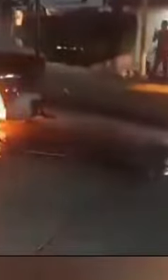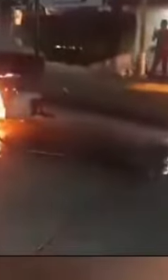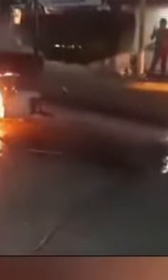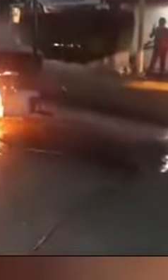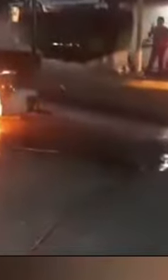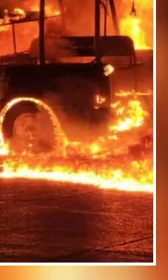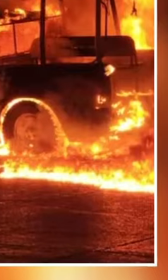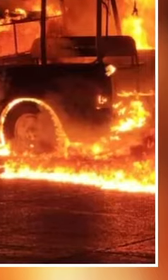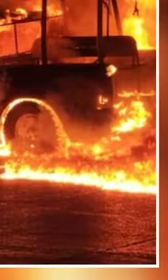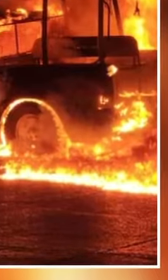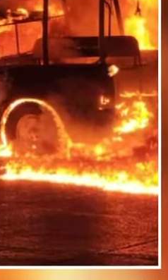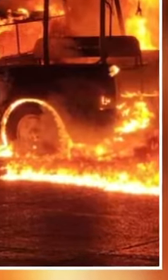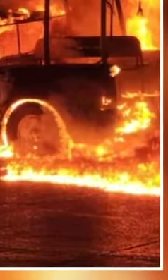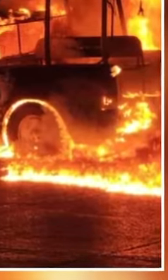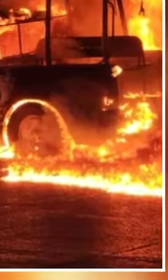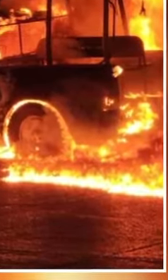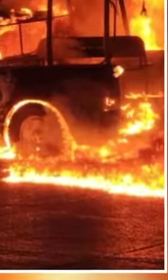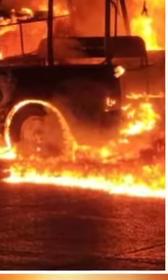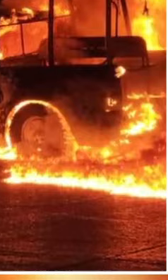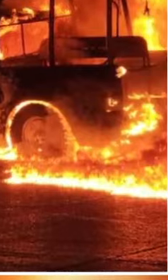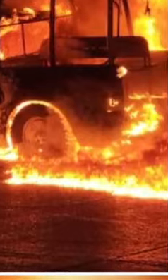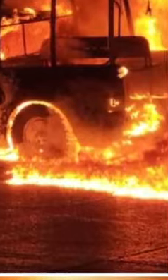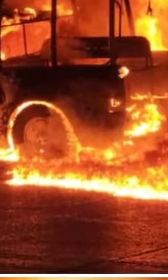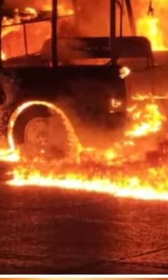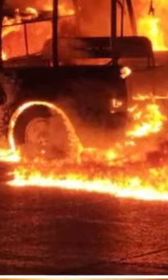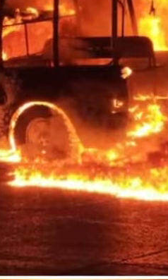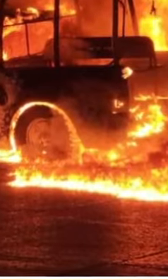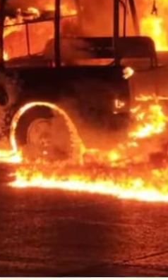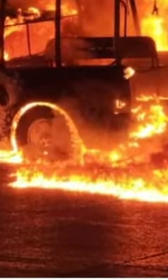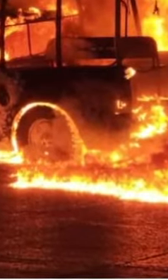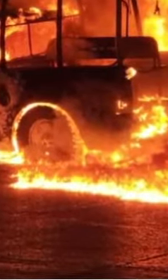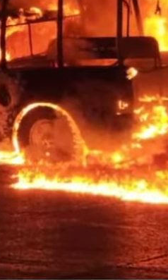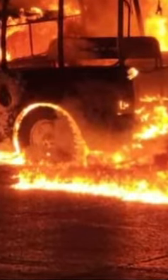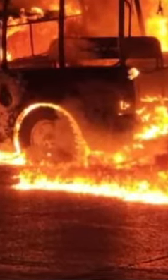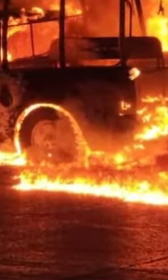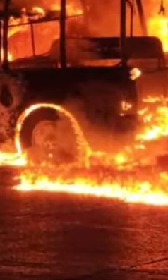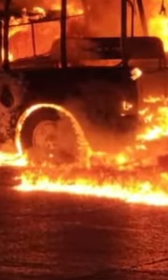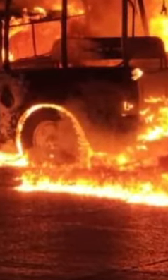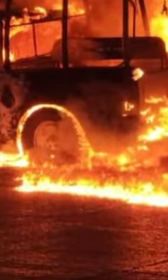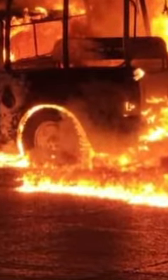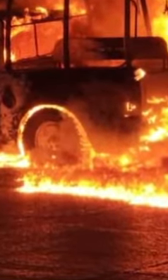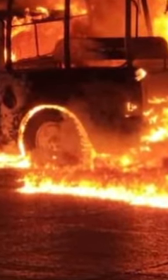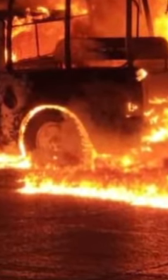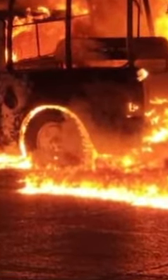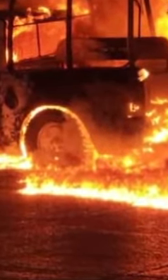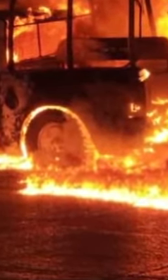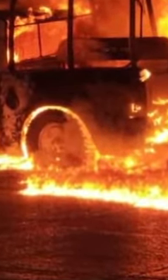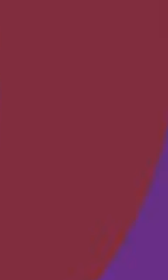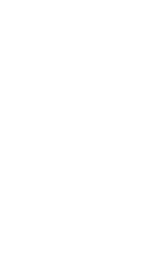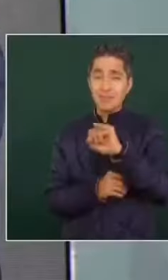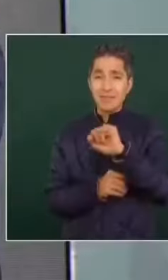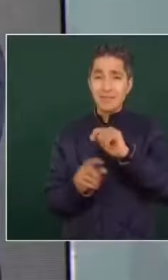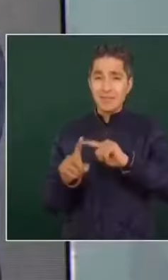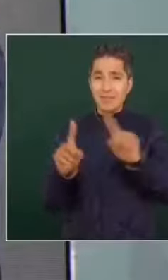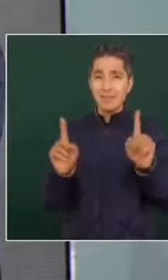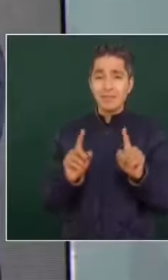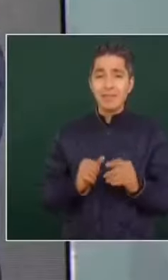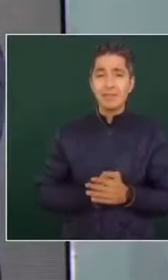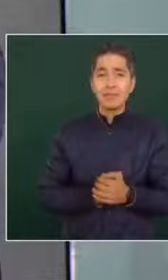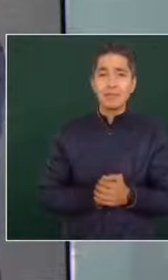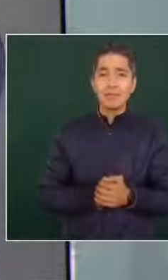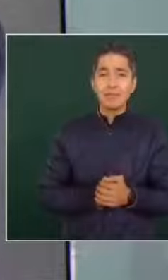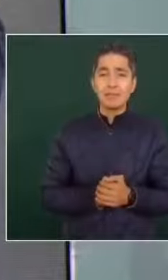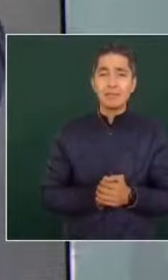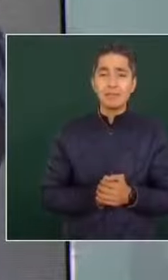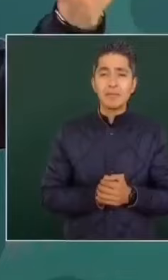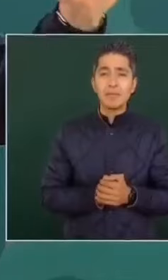Gómez Peralta, un joven de 23 años. Otro estudiante está herido. La FGR investiga el hecho.